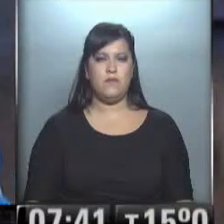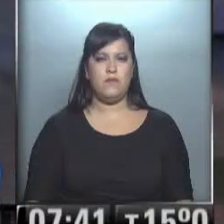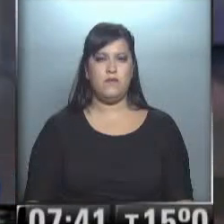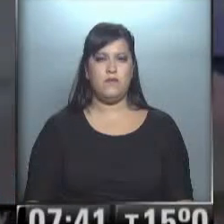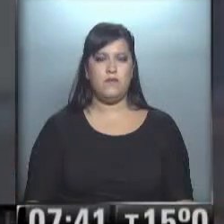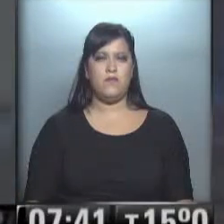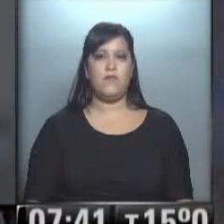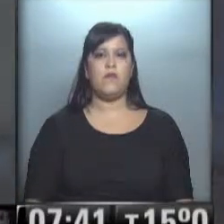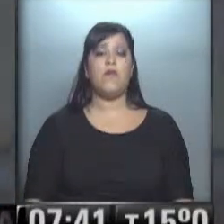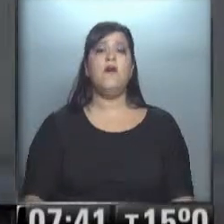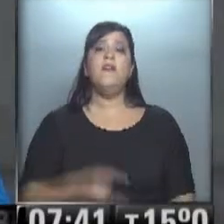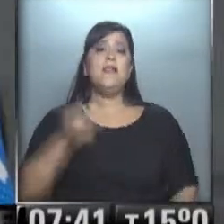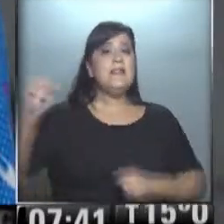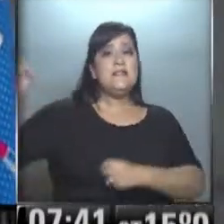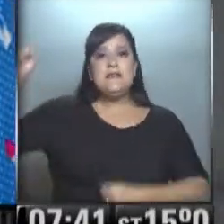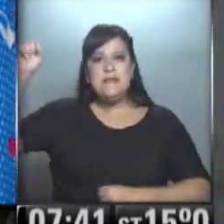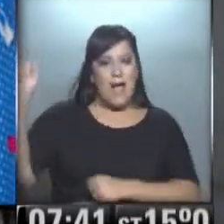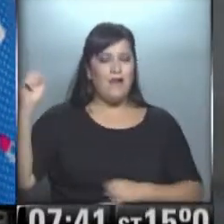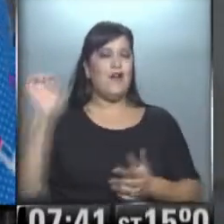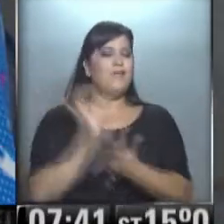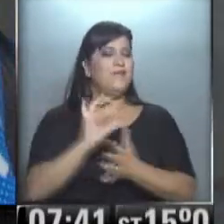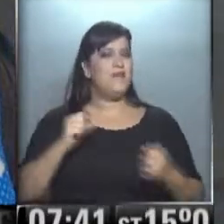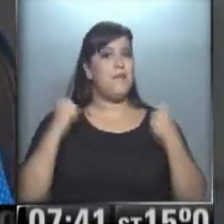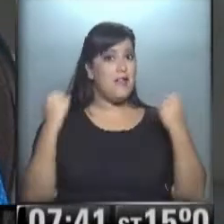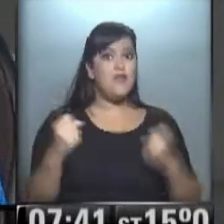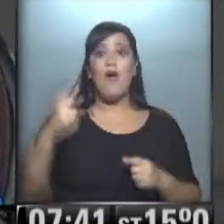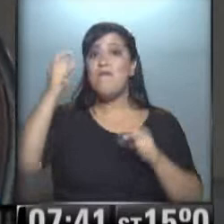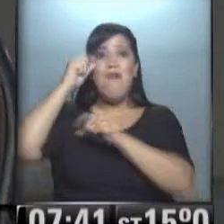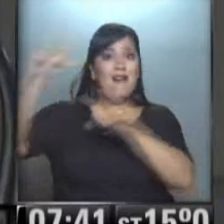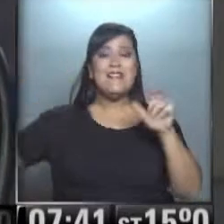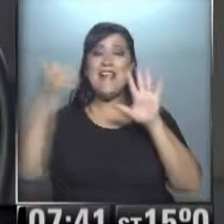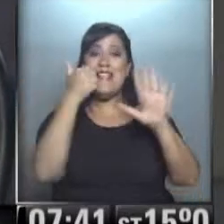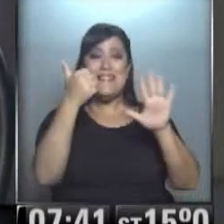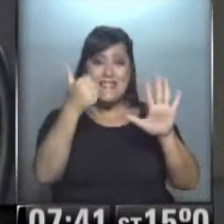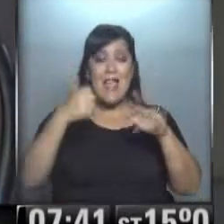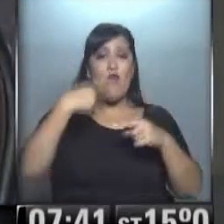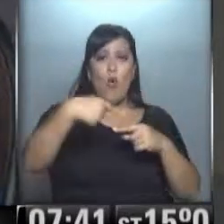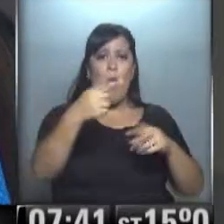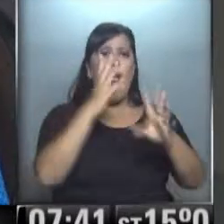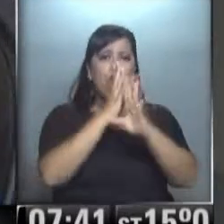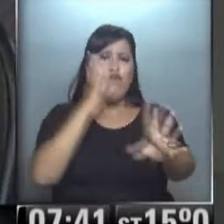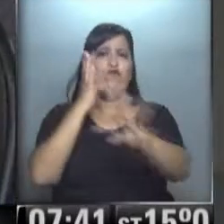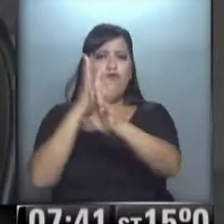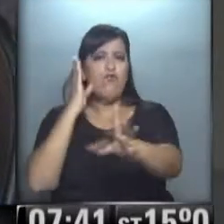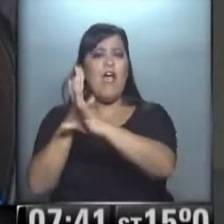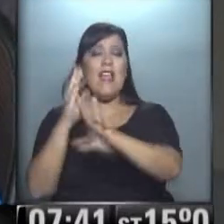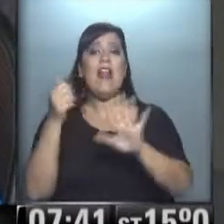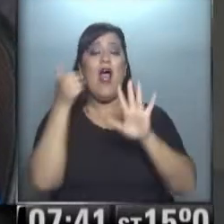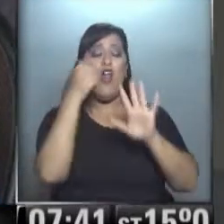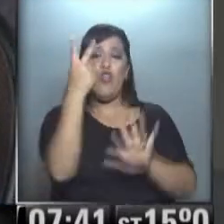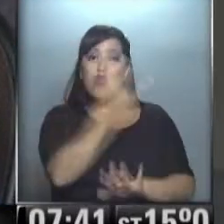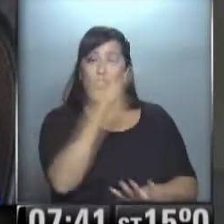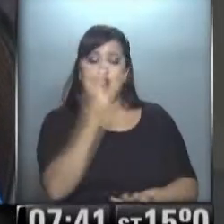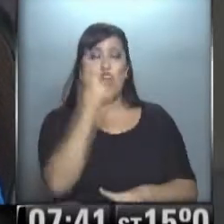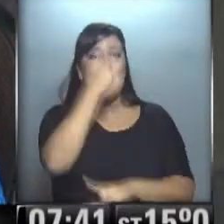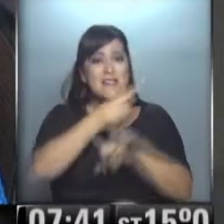El ritmo del 2x4 es pasión, si no, imagínese, 6 cuadras de fila, 2 horas y media para agotar 12.000 entradas.